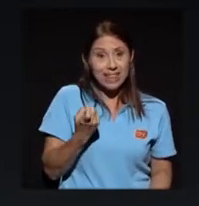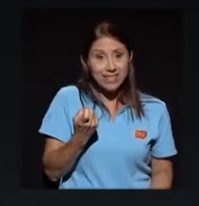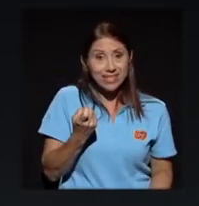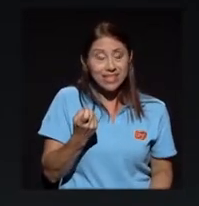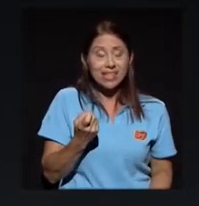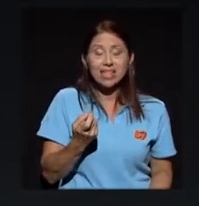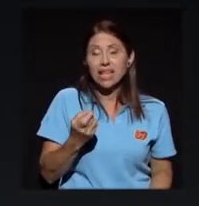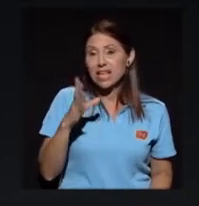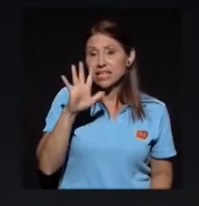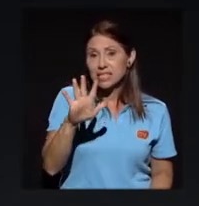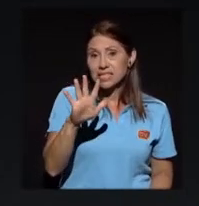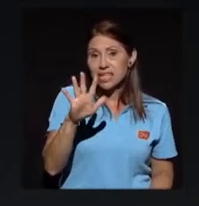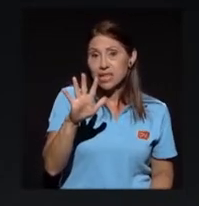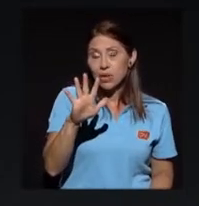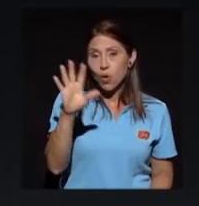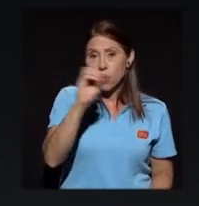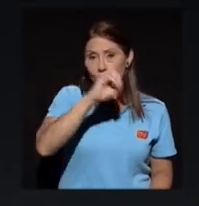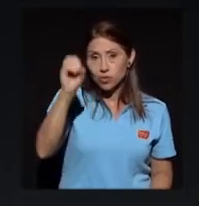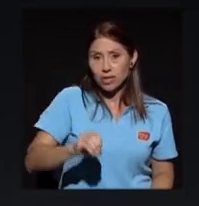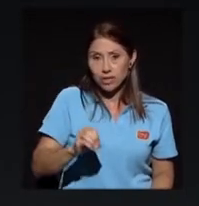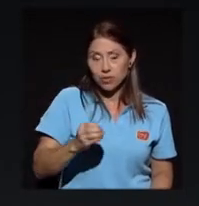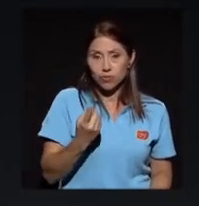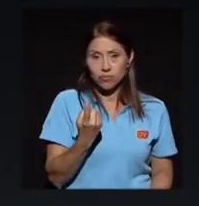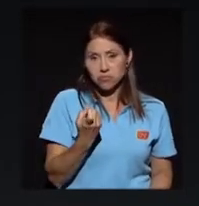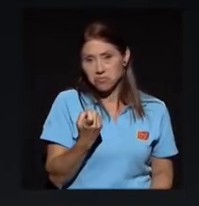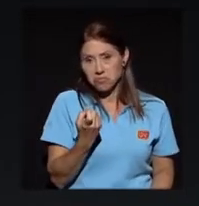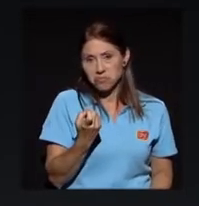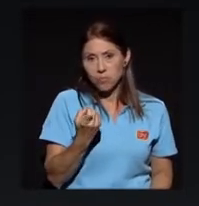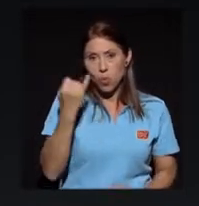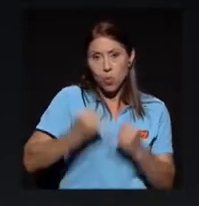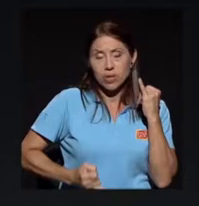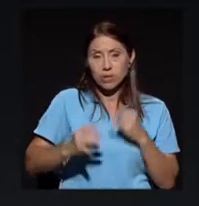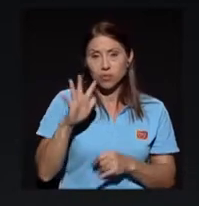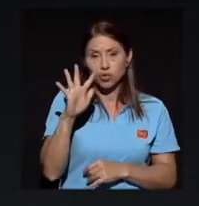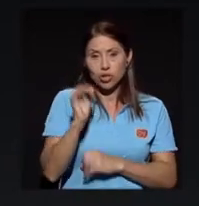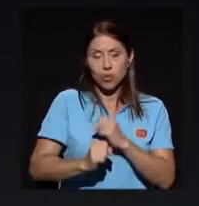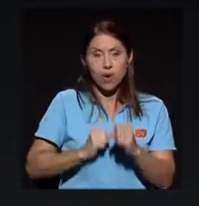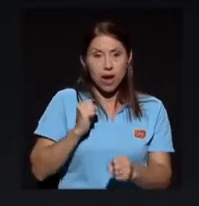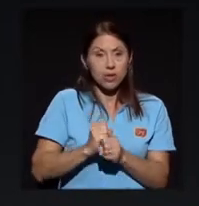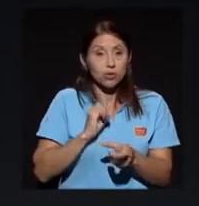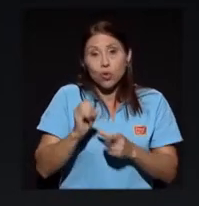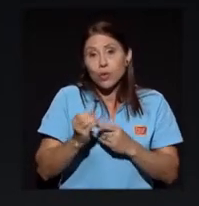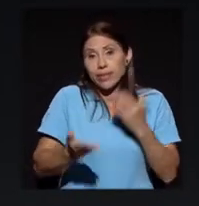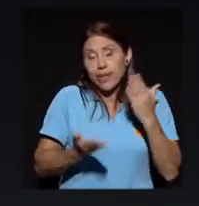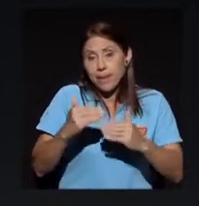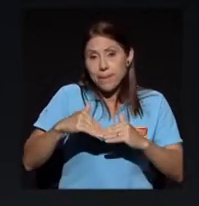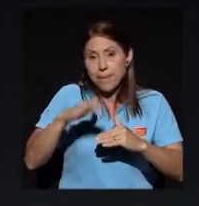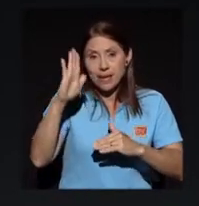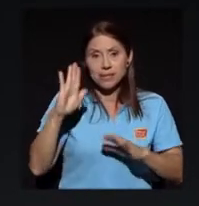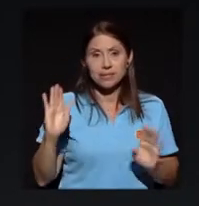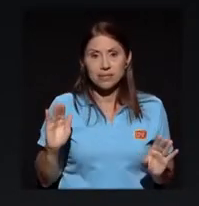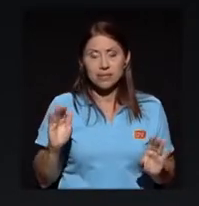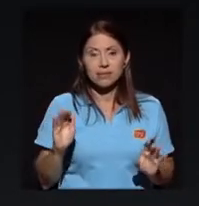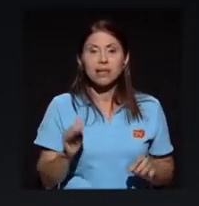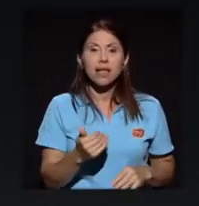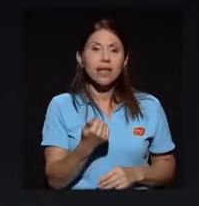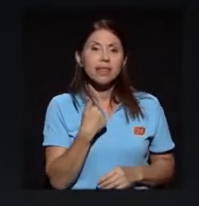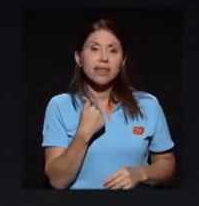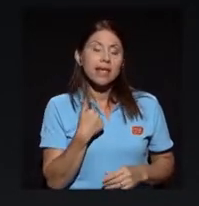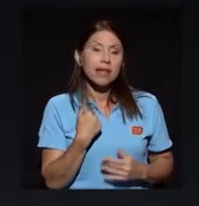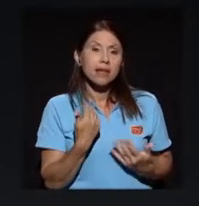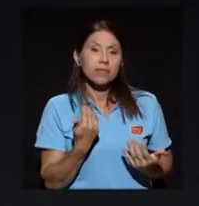los últimos cinco años o más y cinco y medio más exacto y tiene un déficit